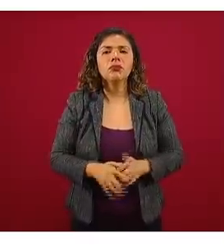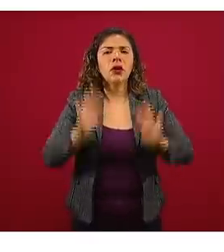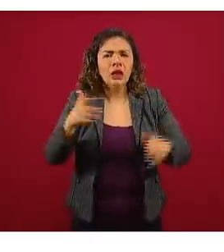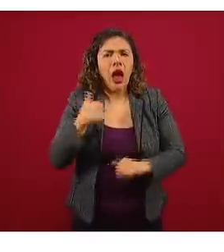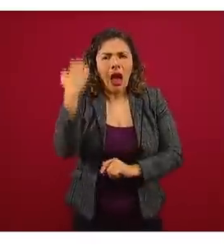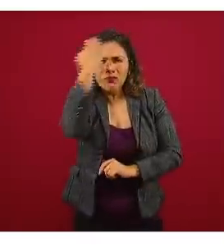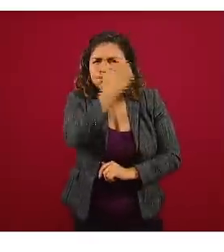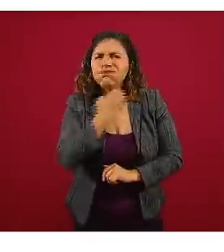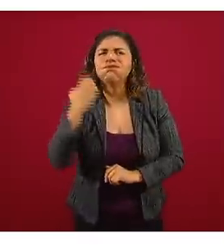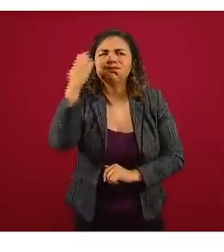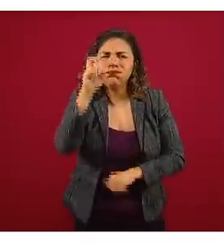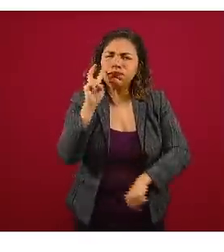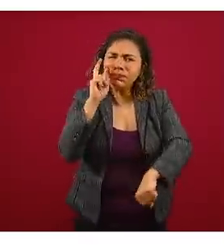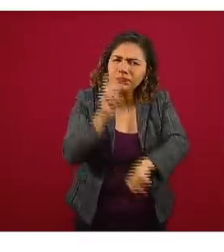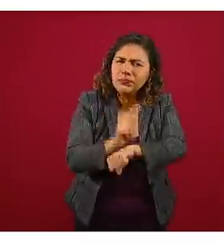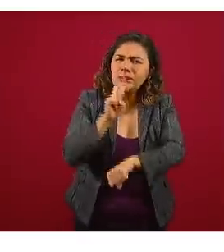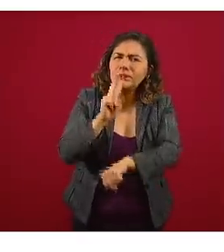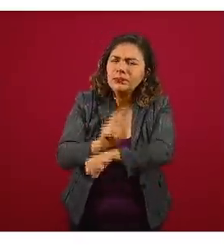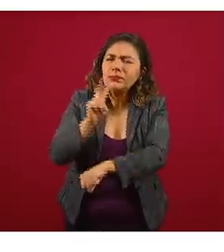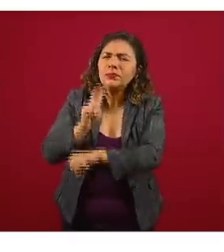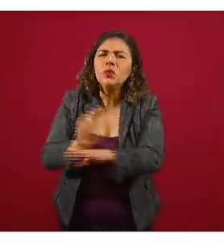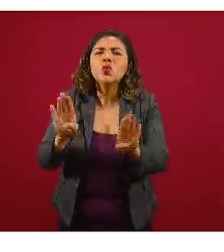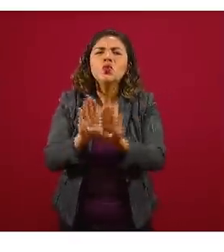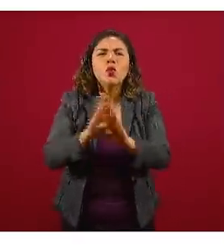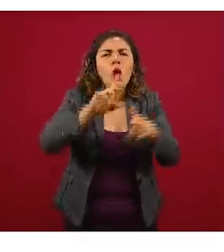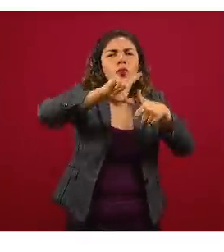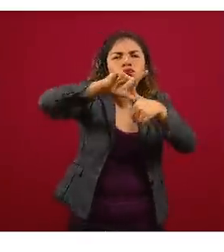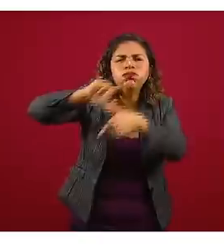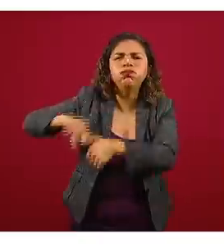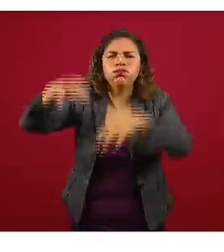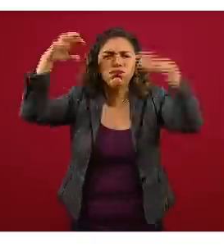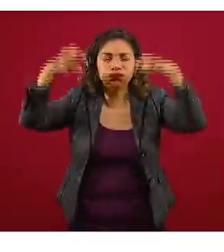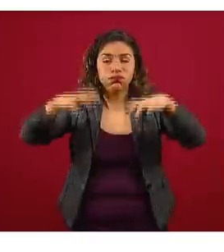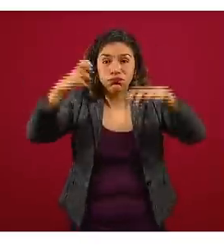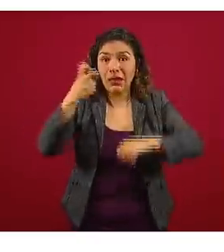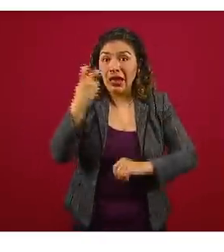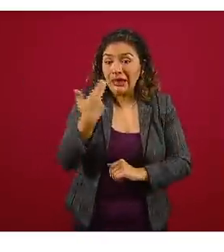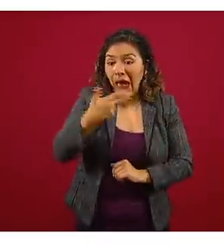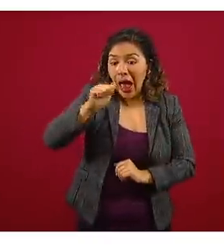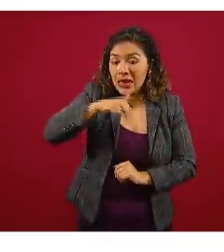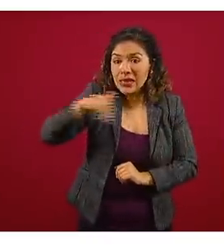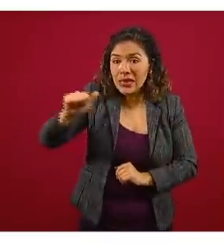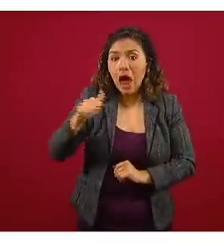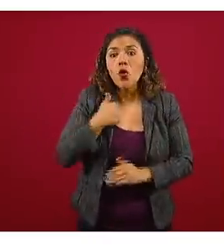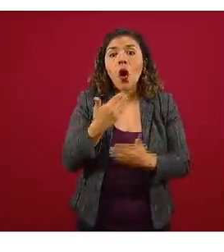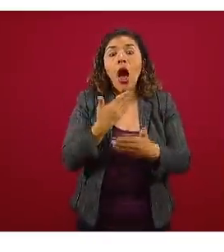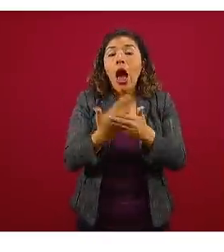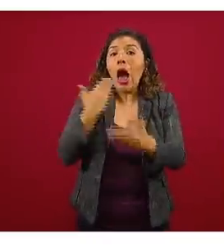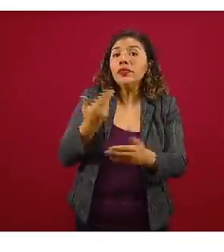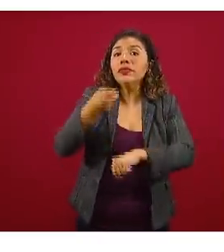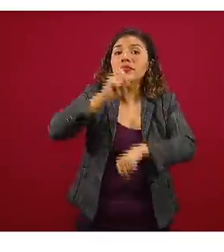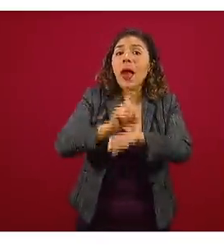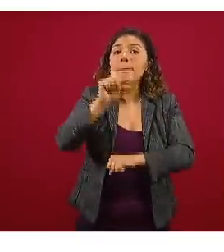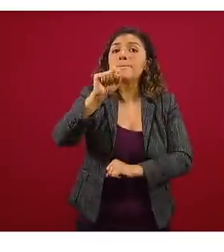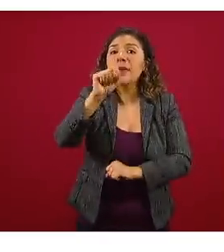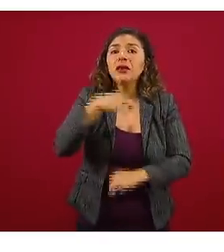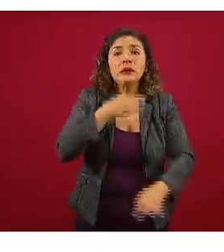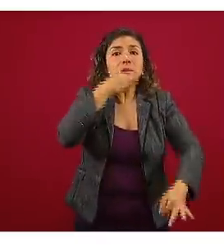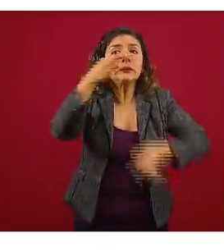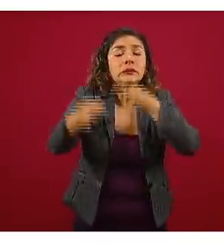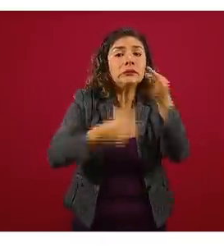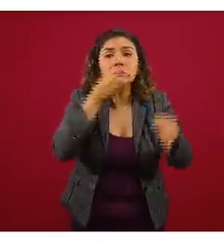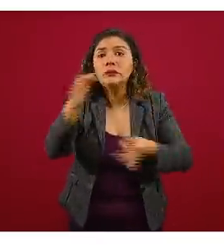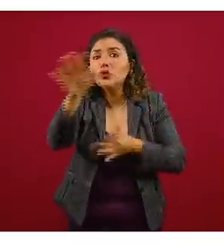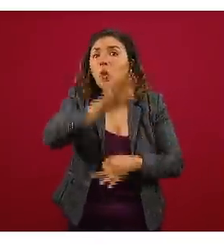monitoreo permanente de los ciclones tropicales particularmente hannah pudimos hacer un alertamiento desde el día 20 a todos los